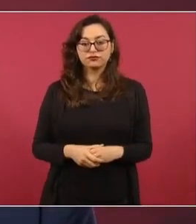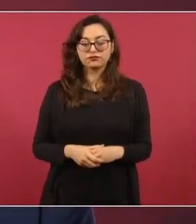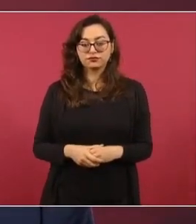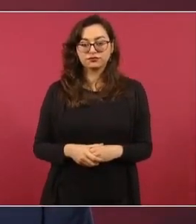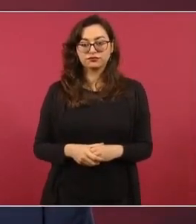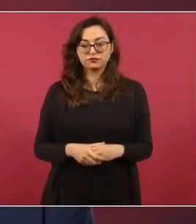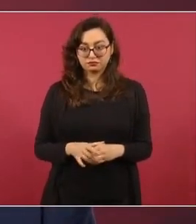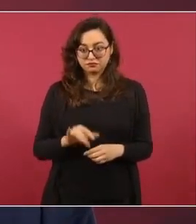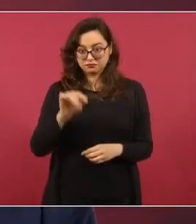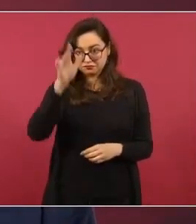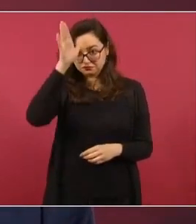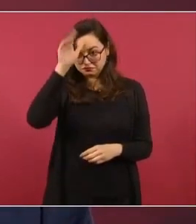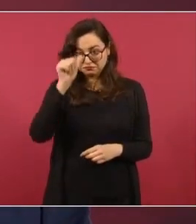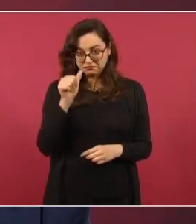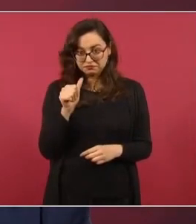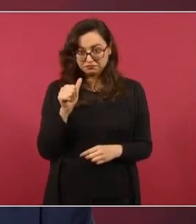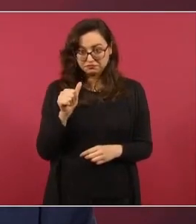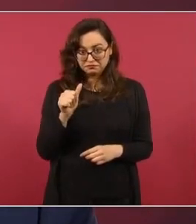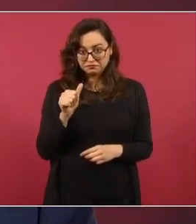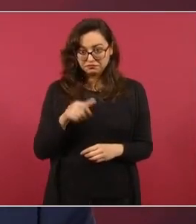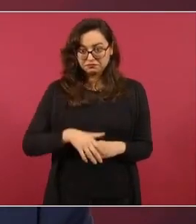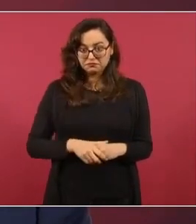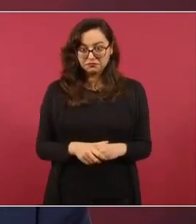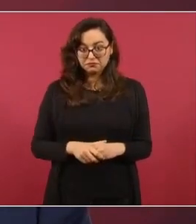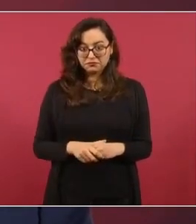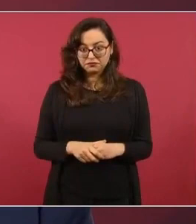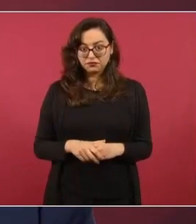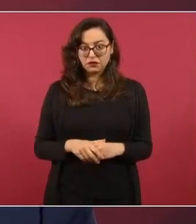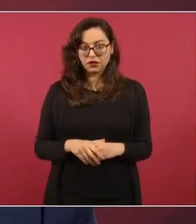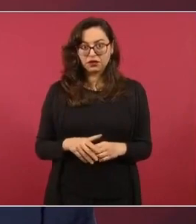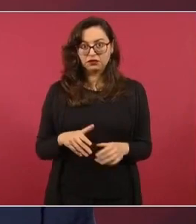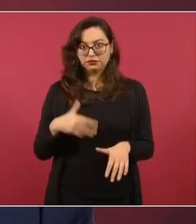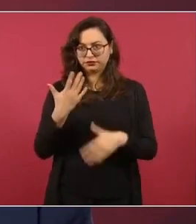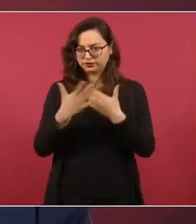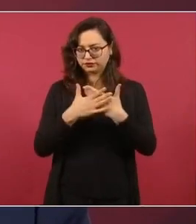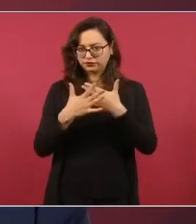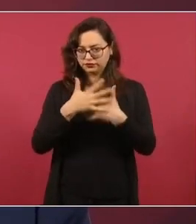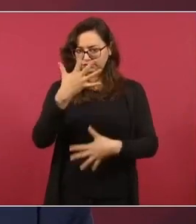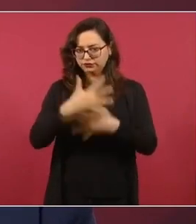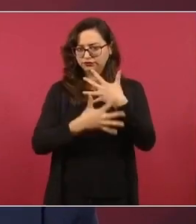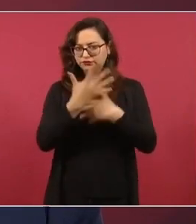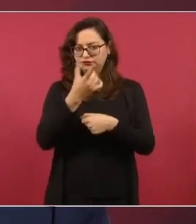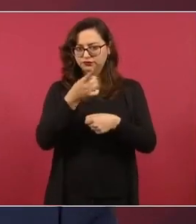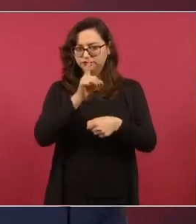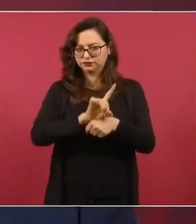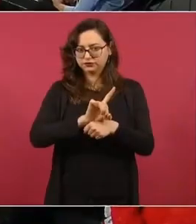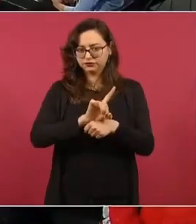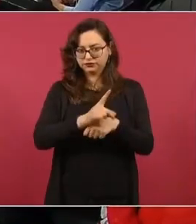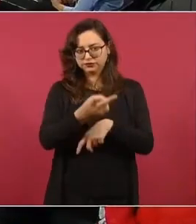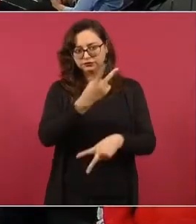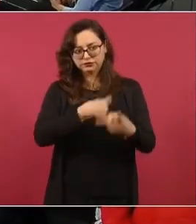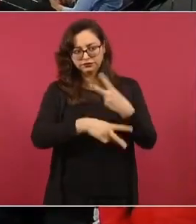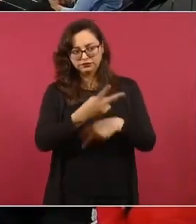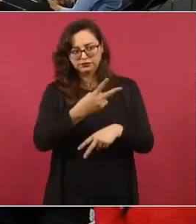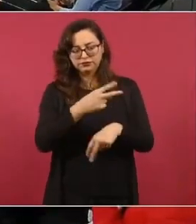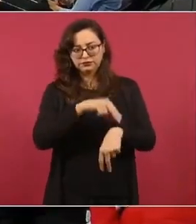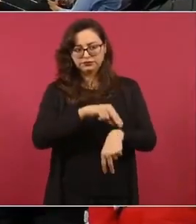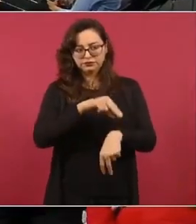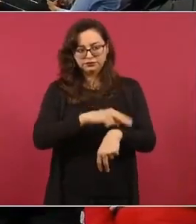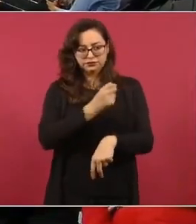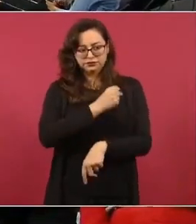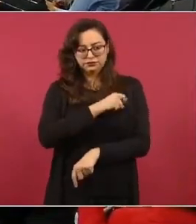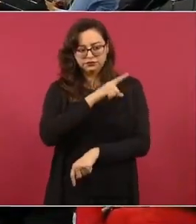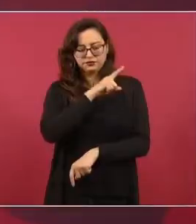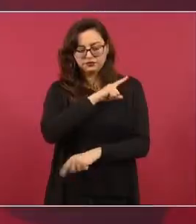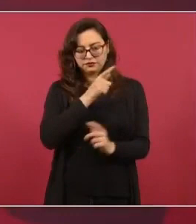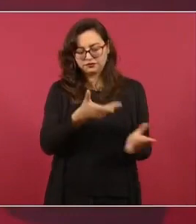Si te parece, claro, en la próxima exposición de los encargados del